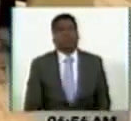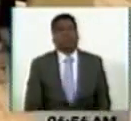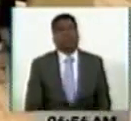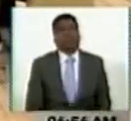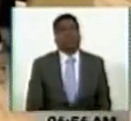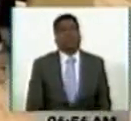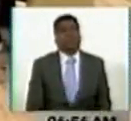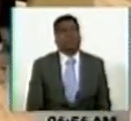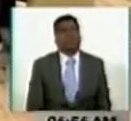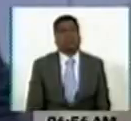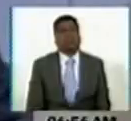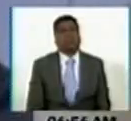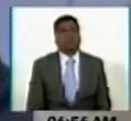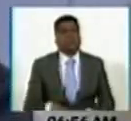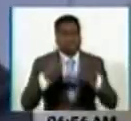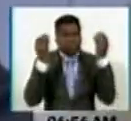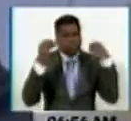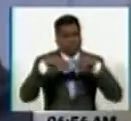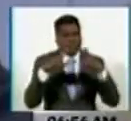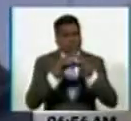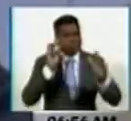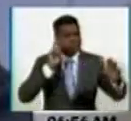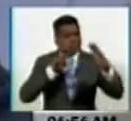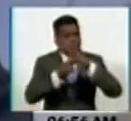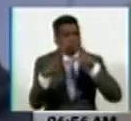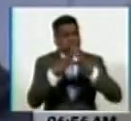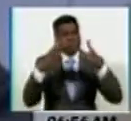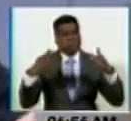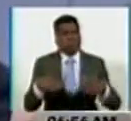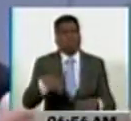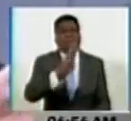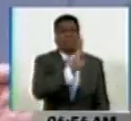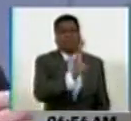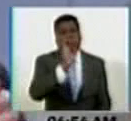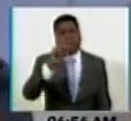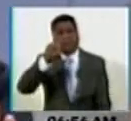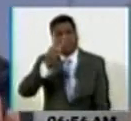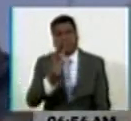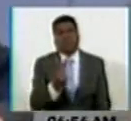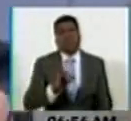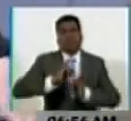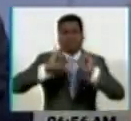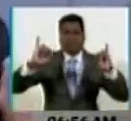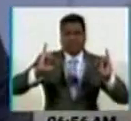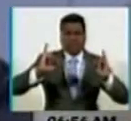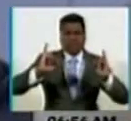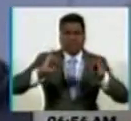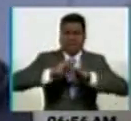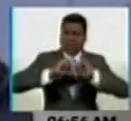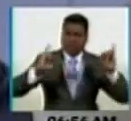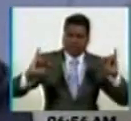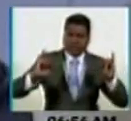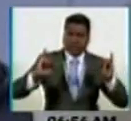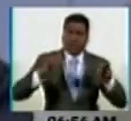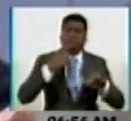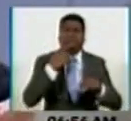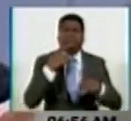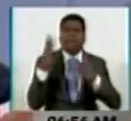Mira, de acuerdo a las proyecciones que tiene el Banco Central de Venezuela, a finales de marzo nosotros deberíamos tener ya en